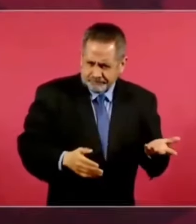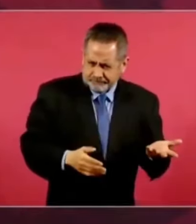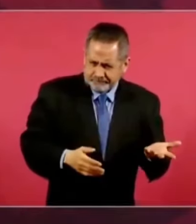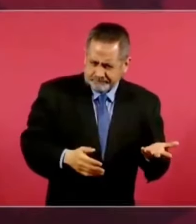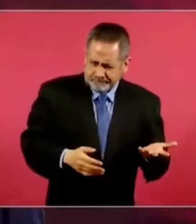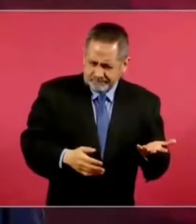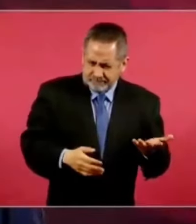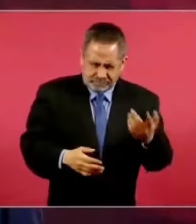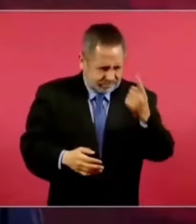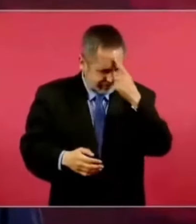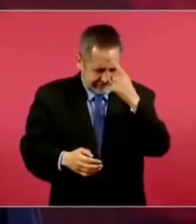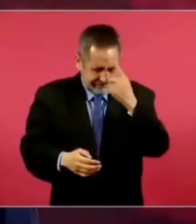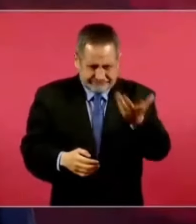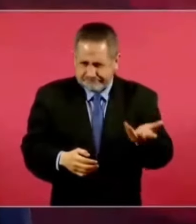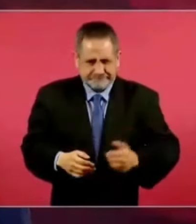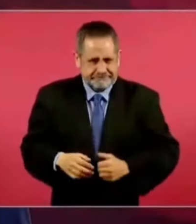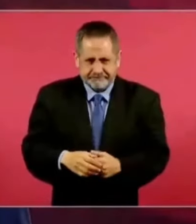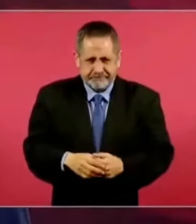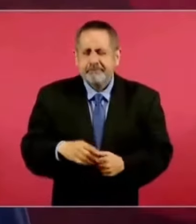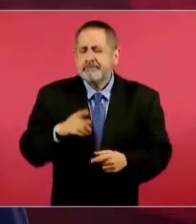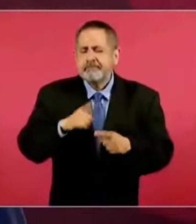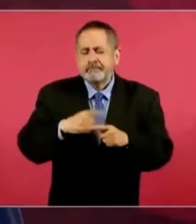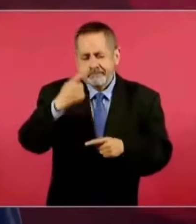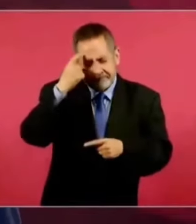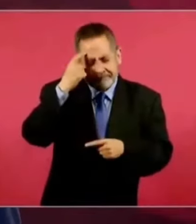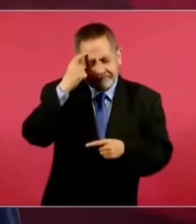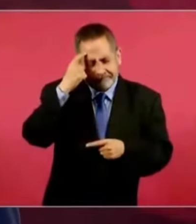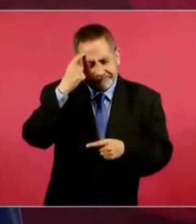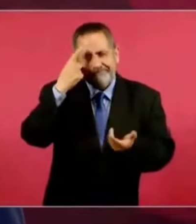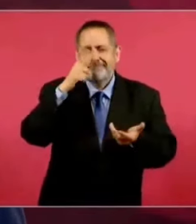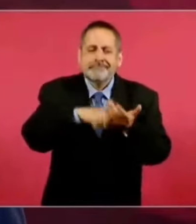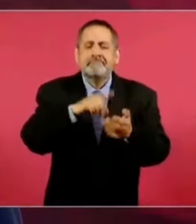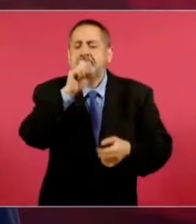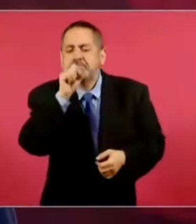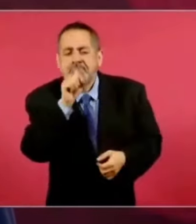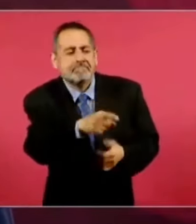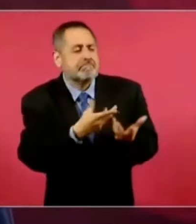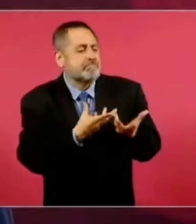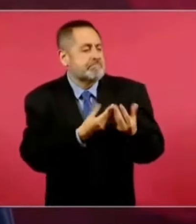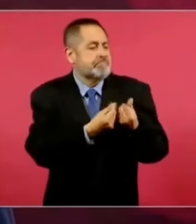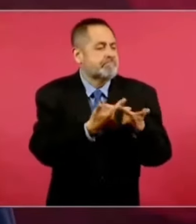piensa y actúa así? Un oligarca.